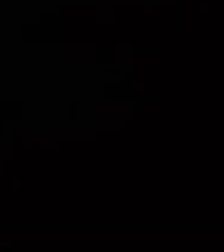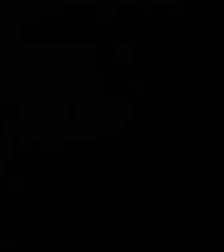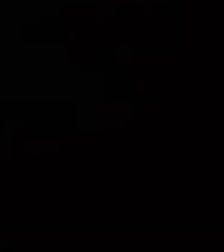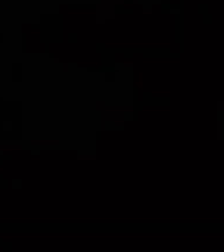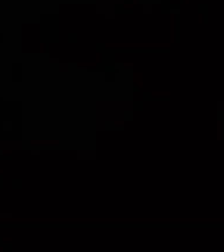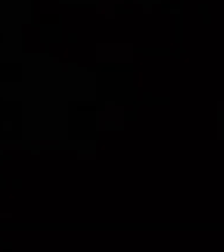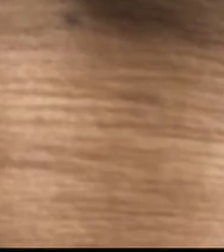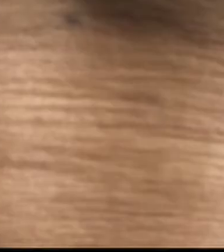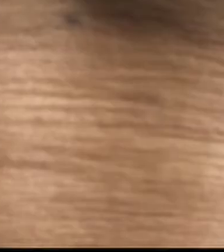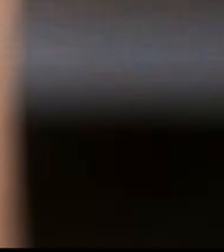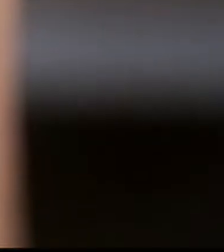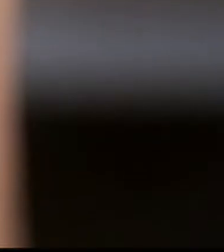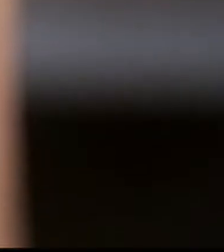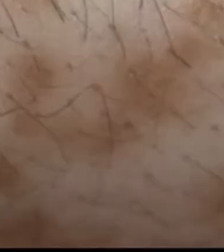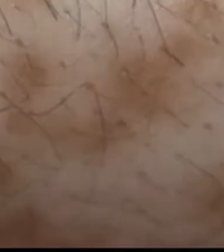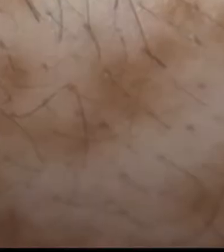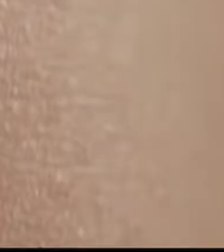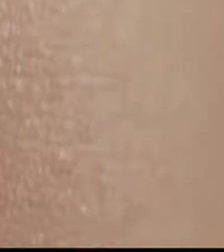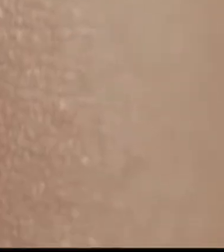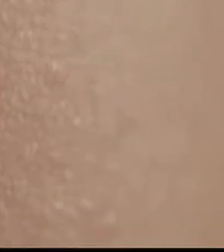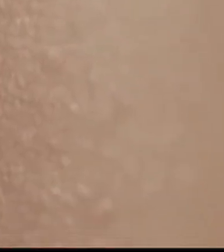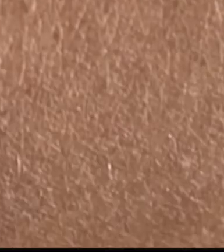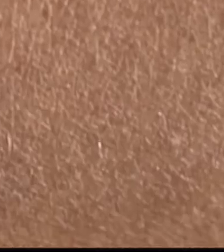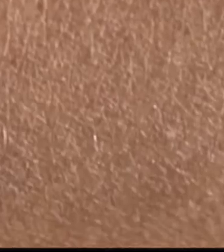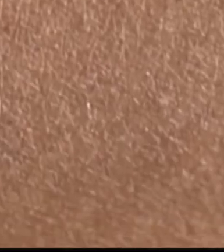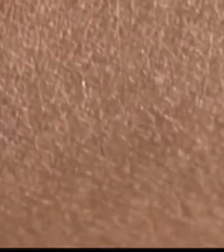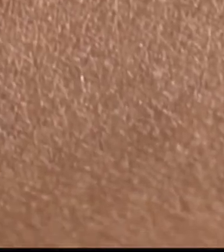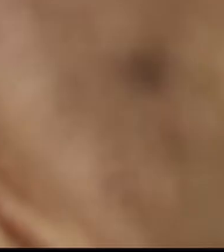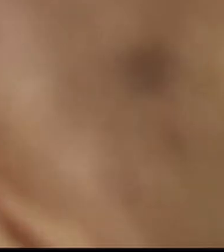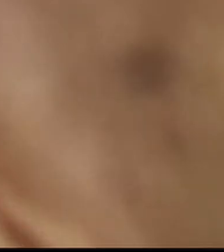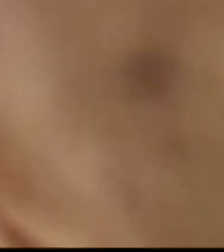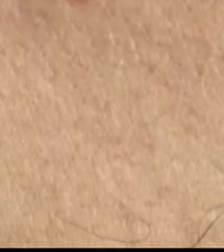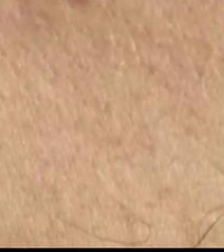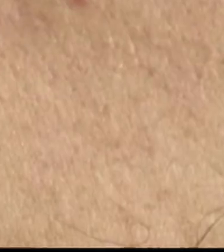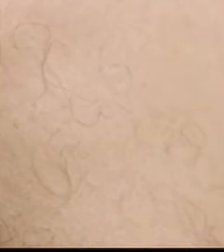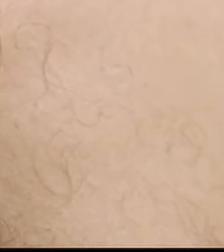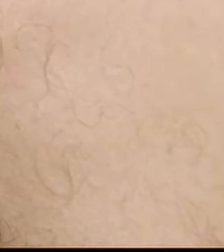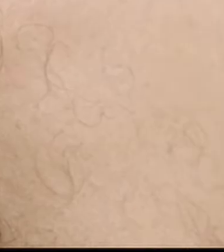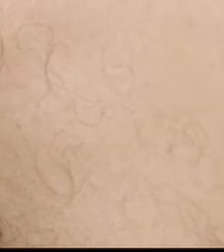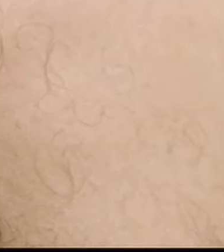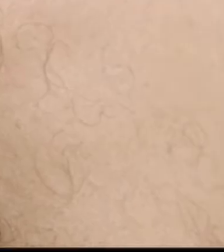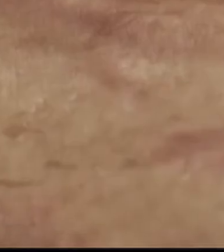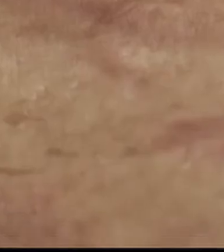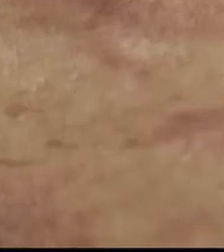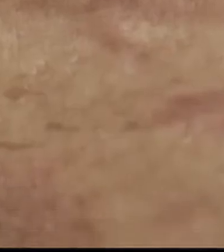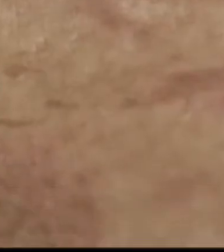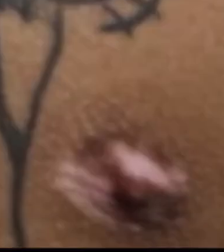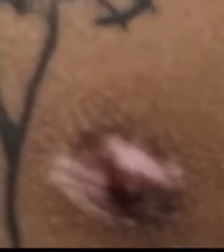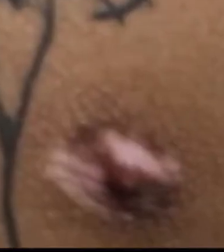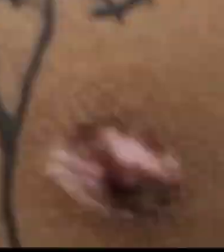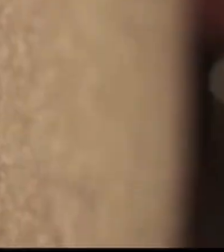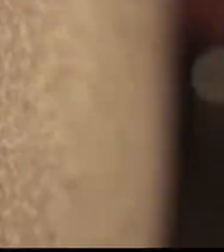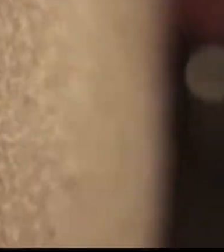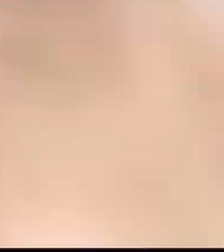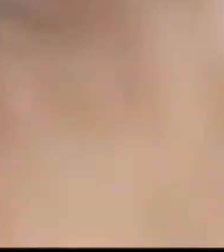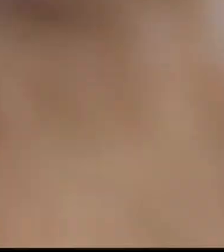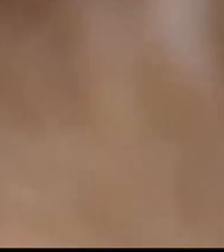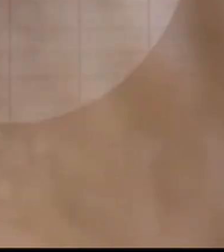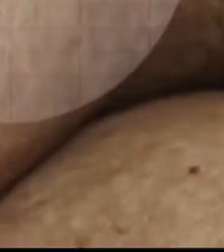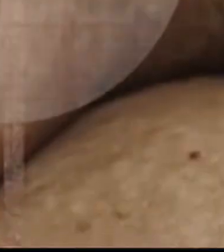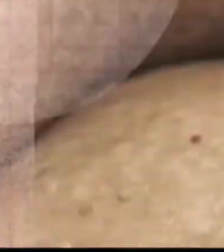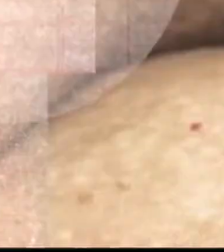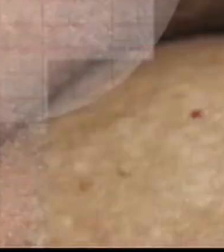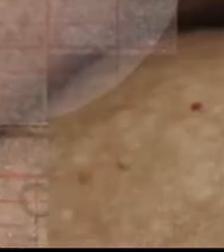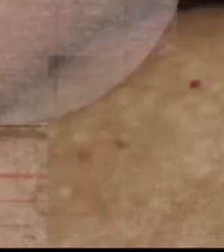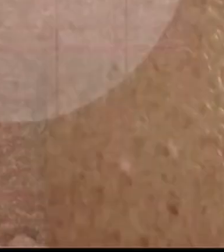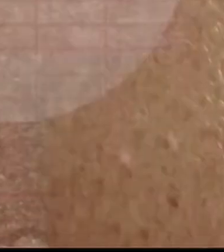Las marcas en la piel hablan de quienes somos. Son testigo y reflejo de nuestras vivencias. Lo poco que había quedado